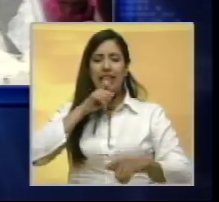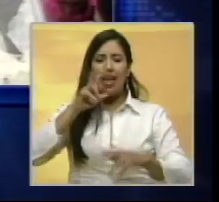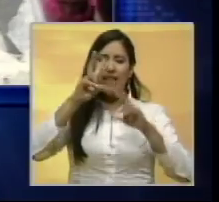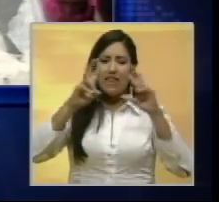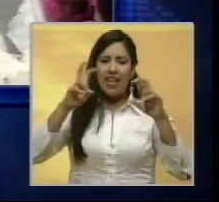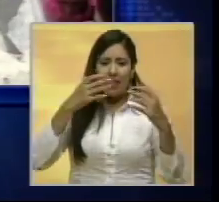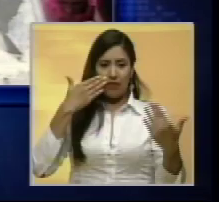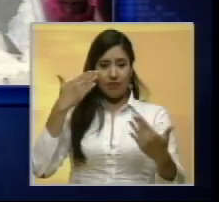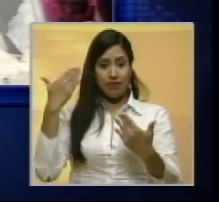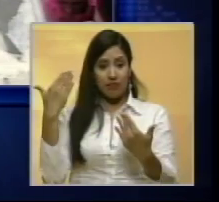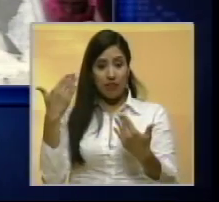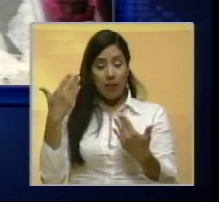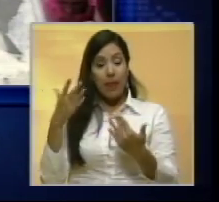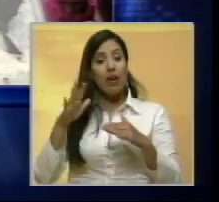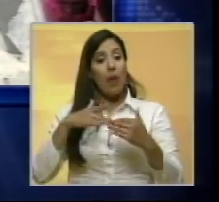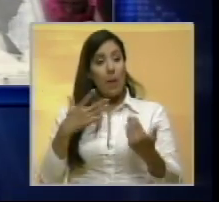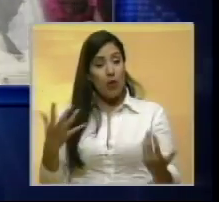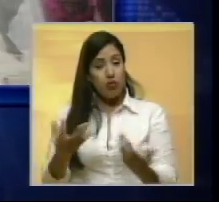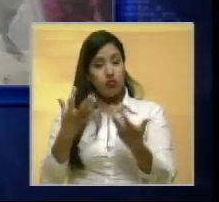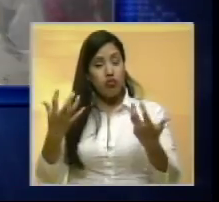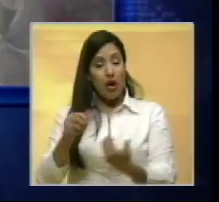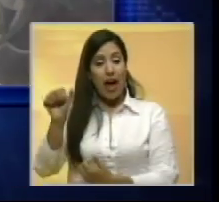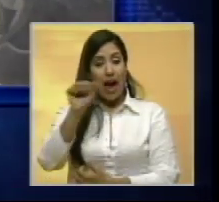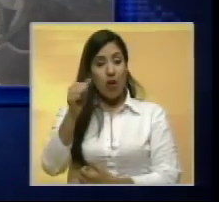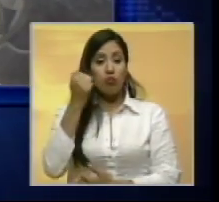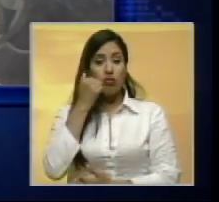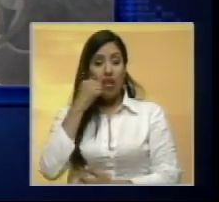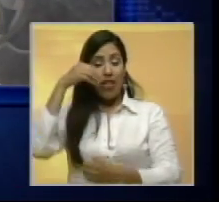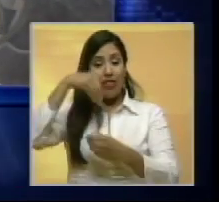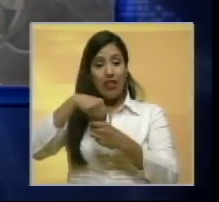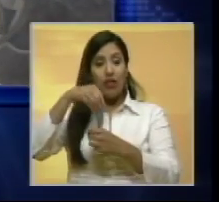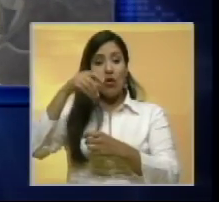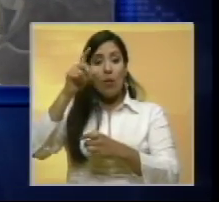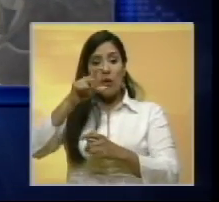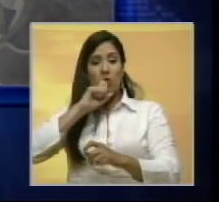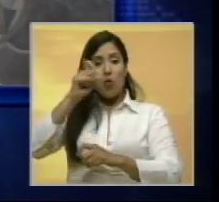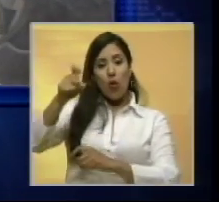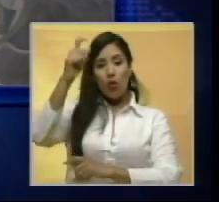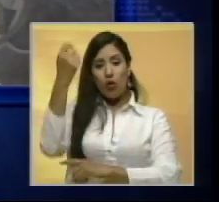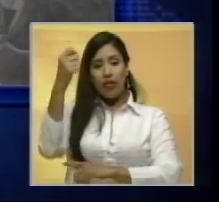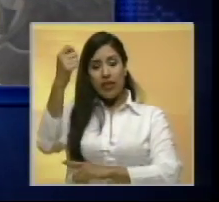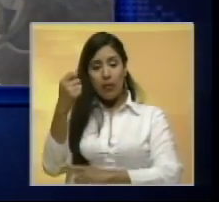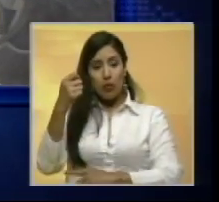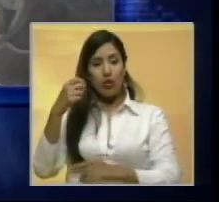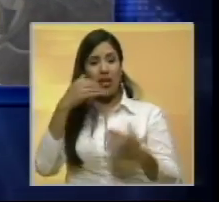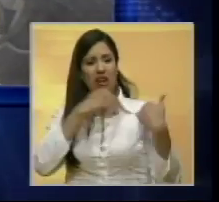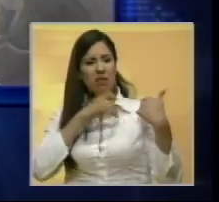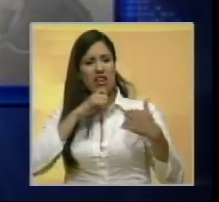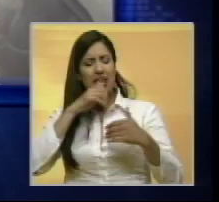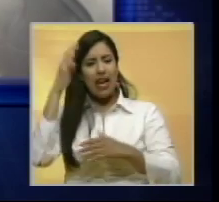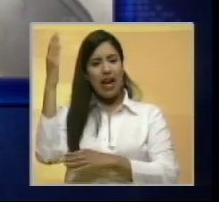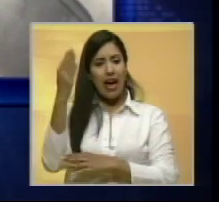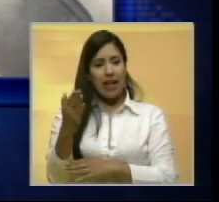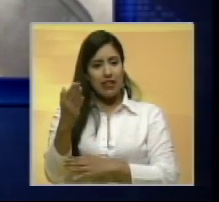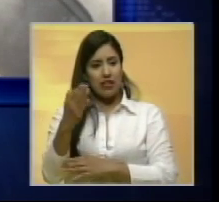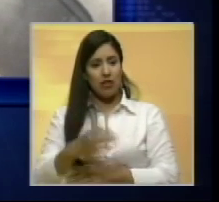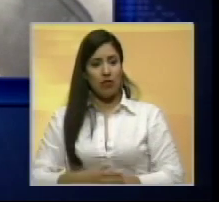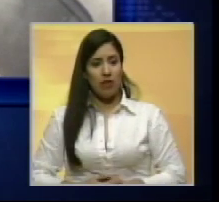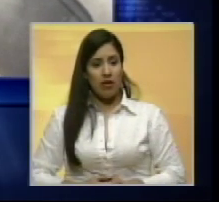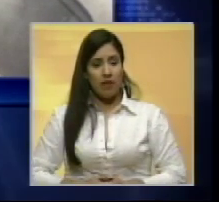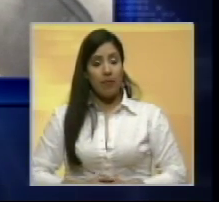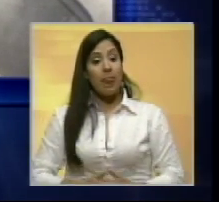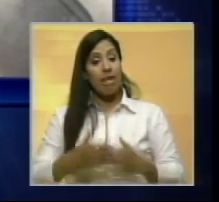las respectivas diligencias de investigación de los funcionarios del CICPC para establecer las responsabilidades penales que